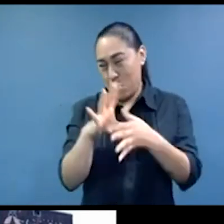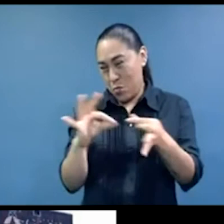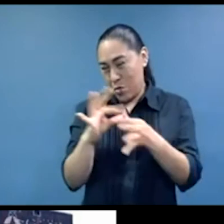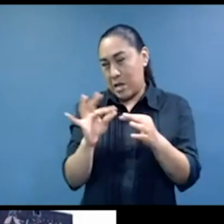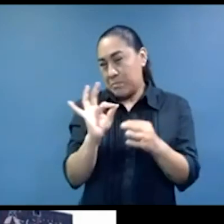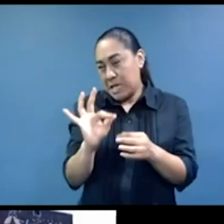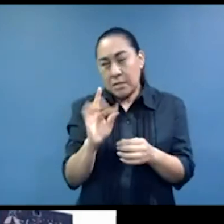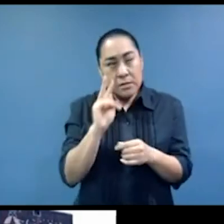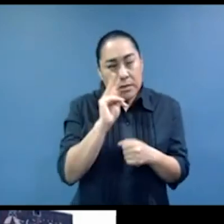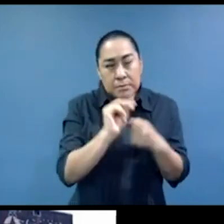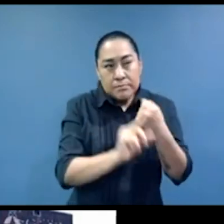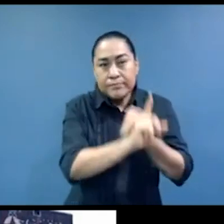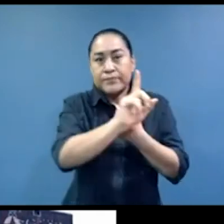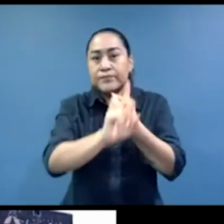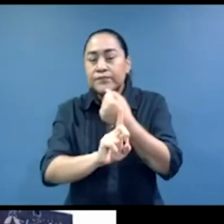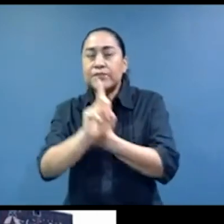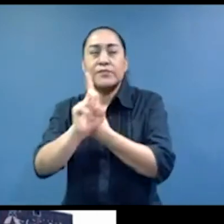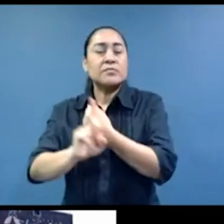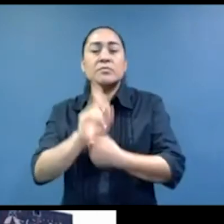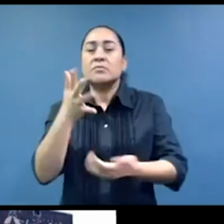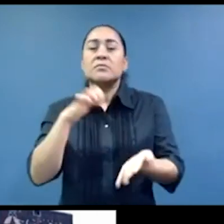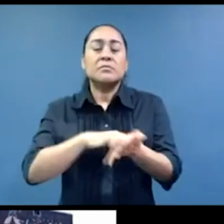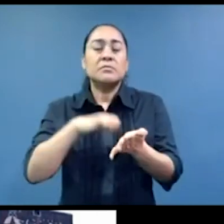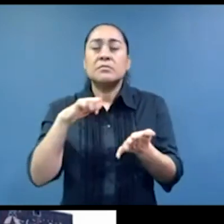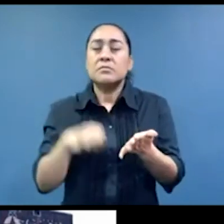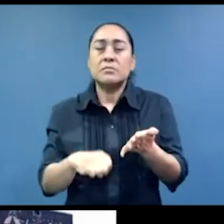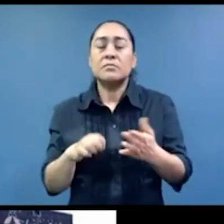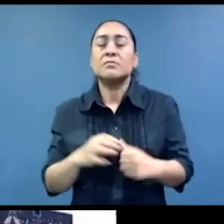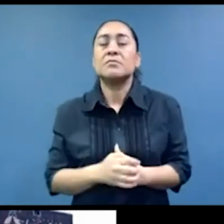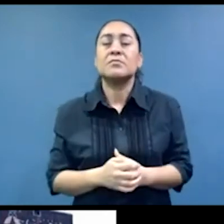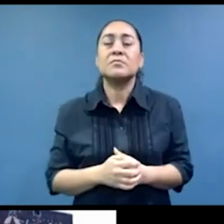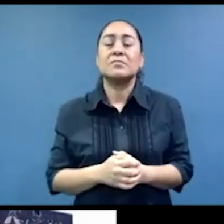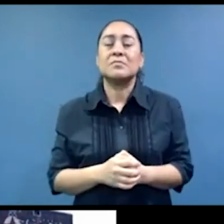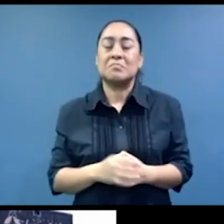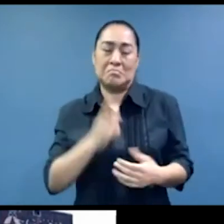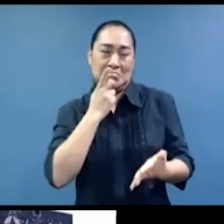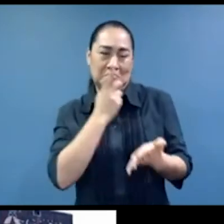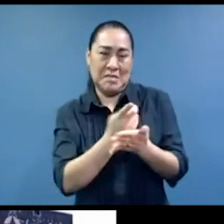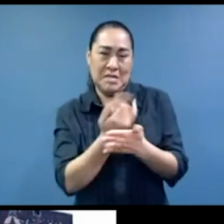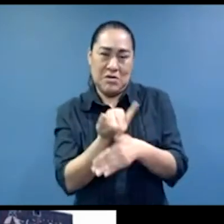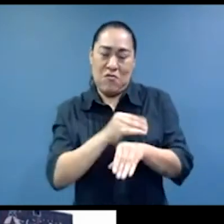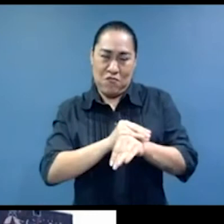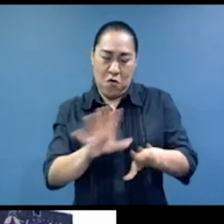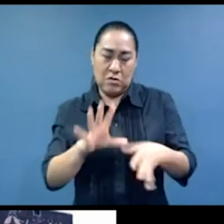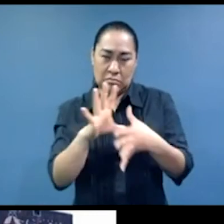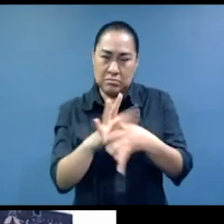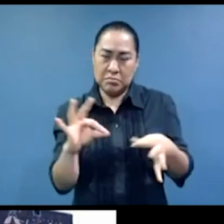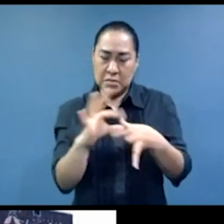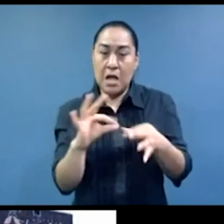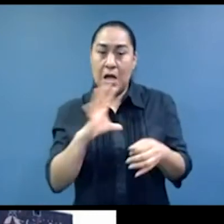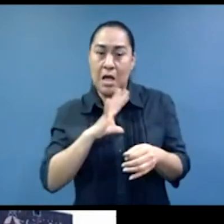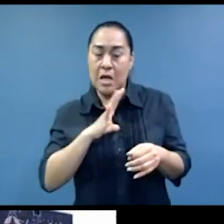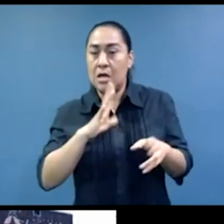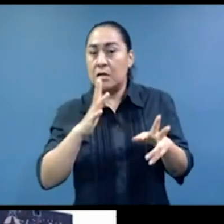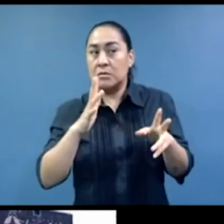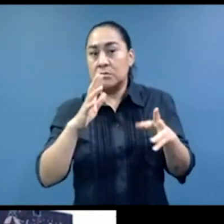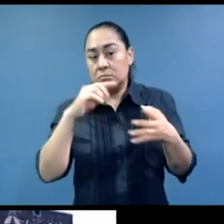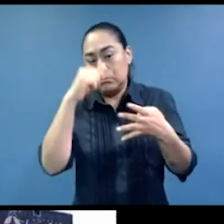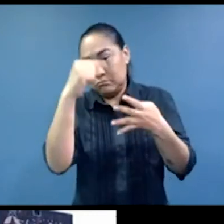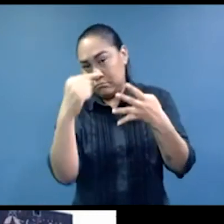que empiezan a surgir, por ejemplo, el informe lo dice, lo reconoce, ¿no? Cómo es que ciertos temas como gestación